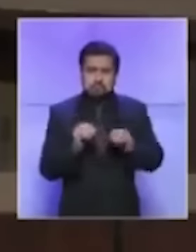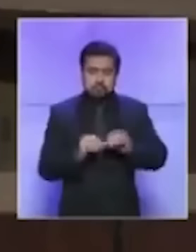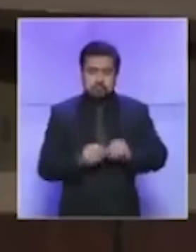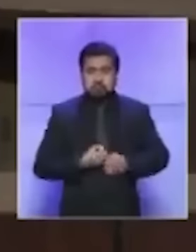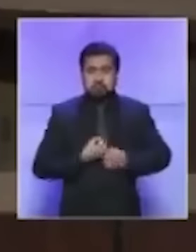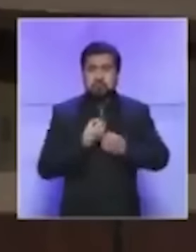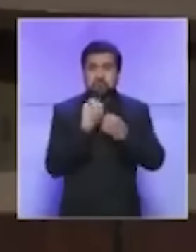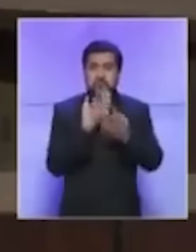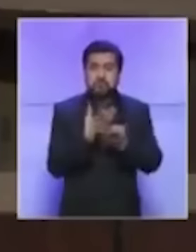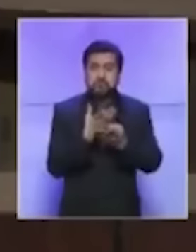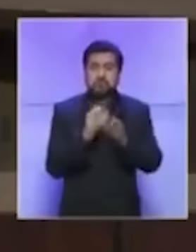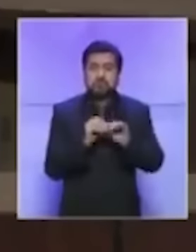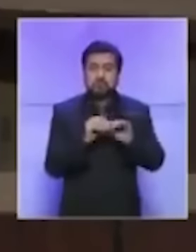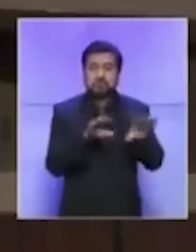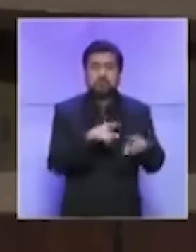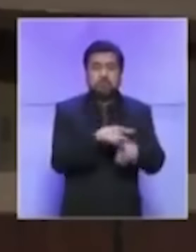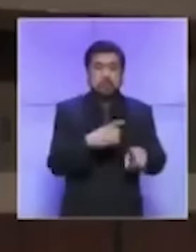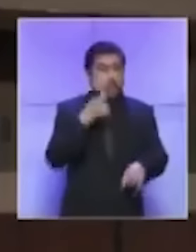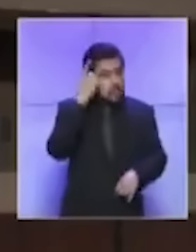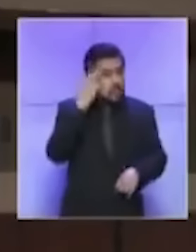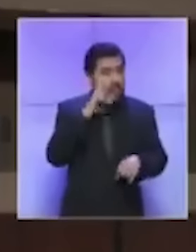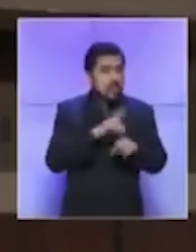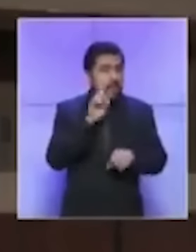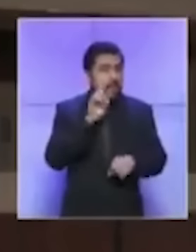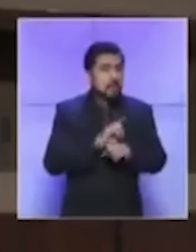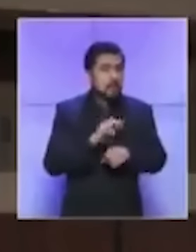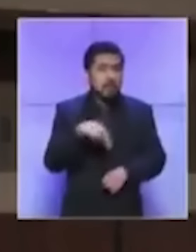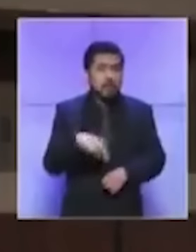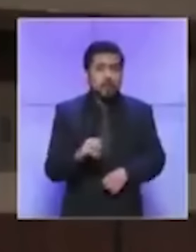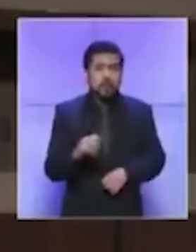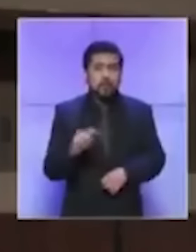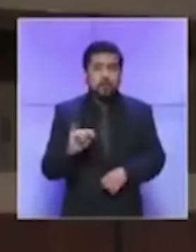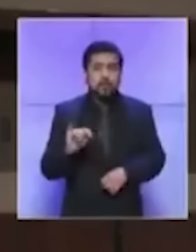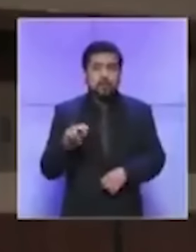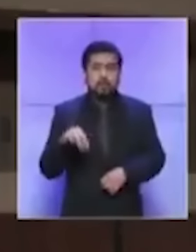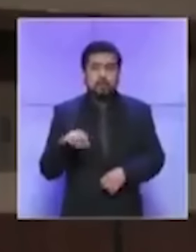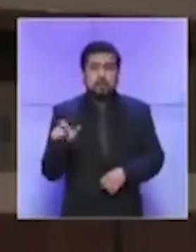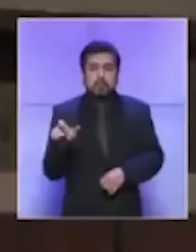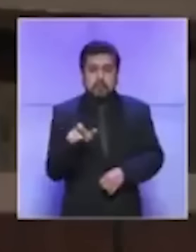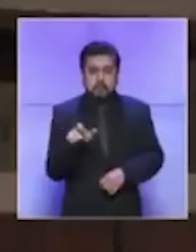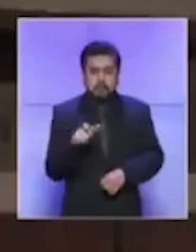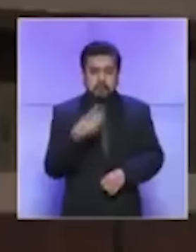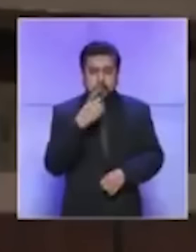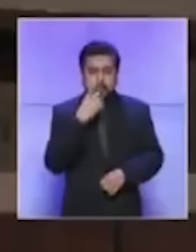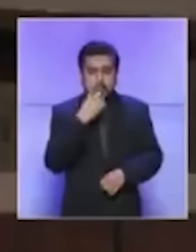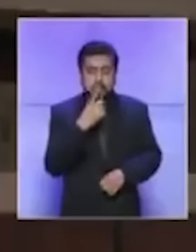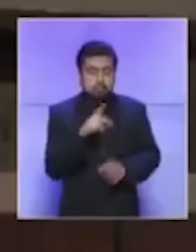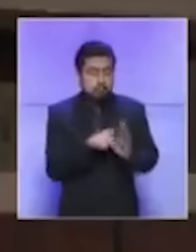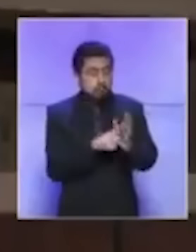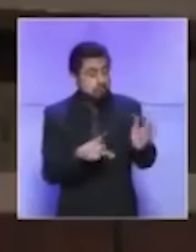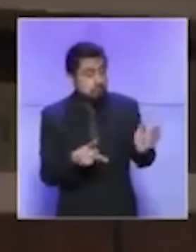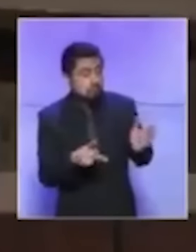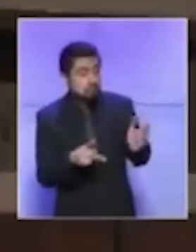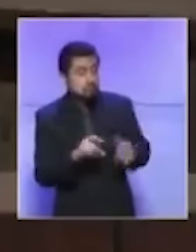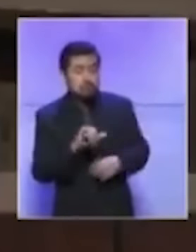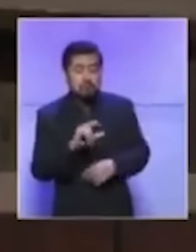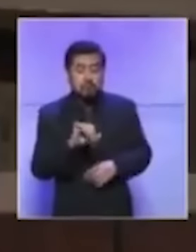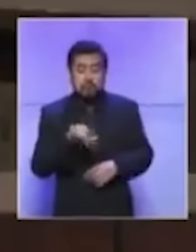expresas de quien fue la directora de Notimex, que según esta nota evidencian